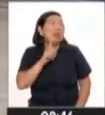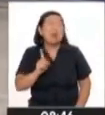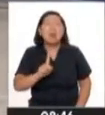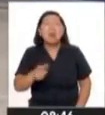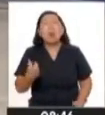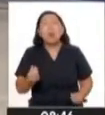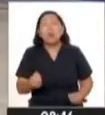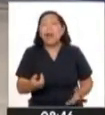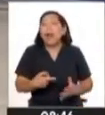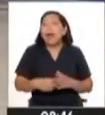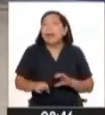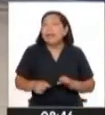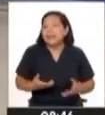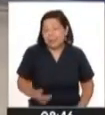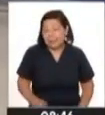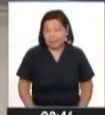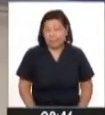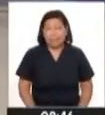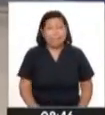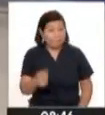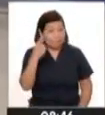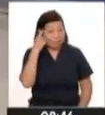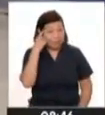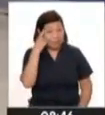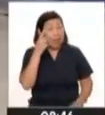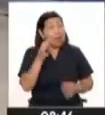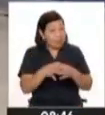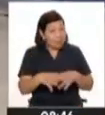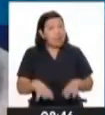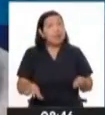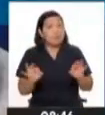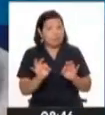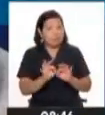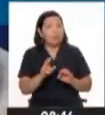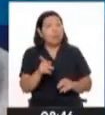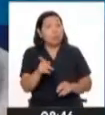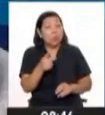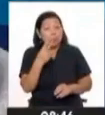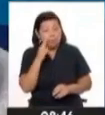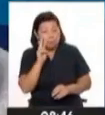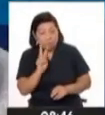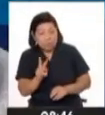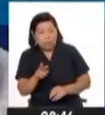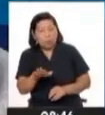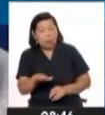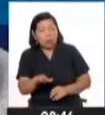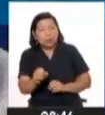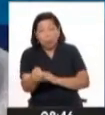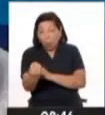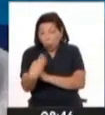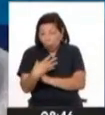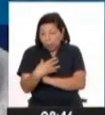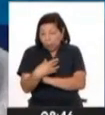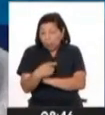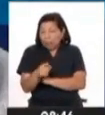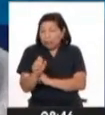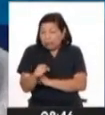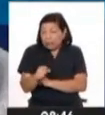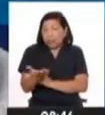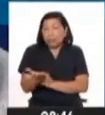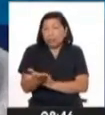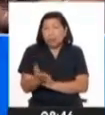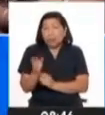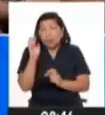los pequeños. ¿Cómo deberíamos actuar? Siempre es importante la predisposición a escucharlos. Si de pronto pues hay